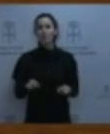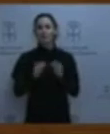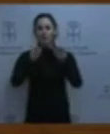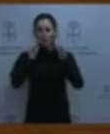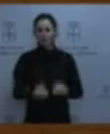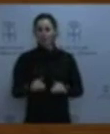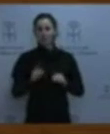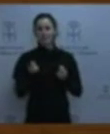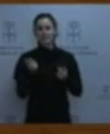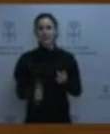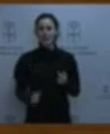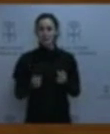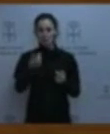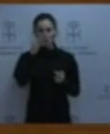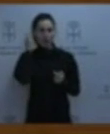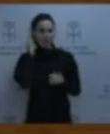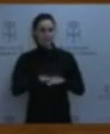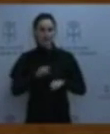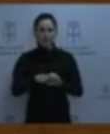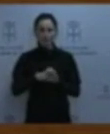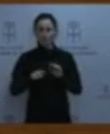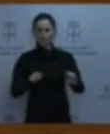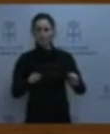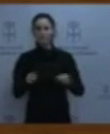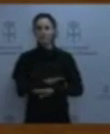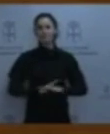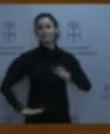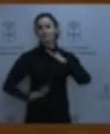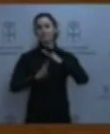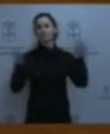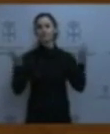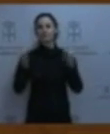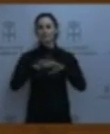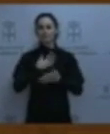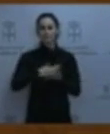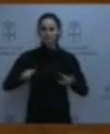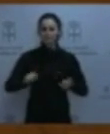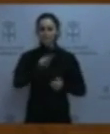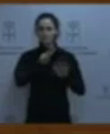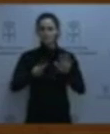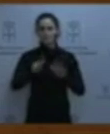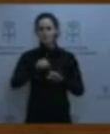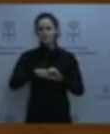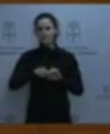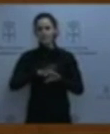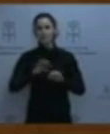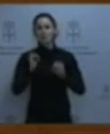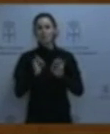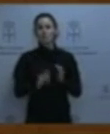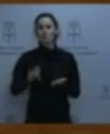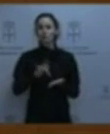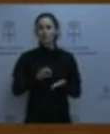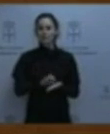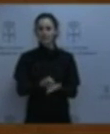salarios igualmente a ellas y a estos puestos. Y el Gobierno debe paralizar la amortización de estas 27 plazas de operarios de servicio que ahora